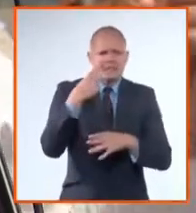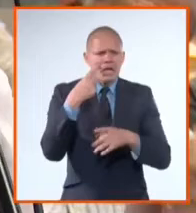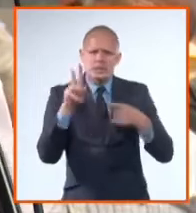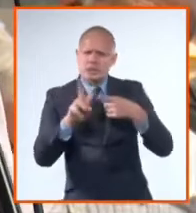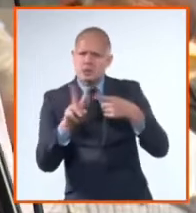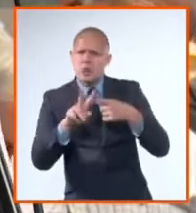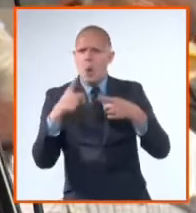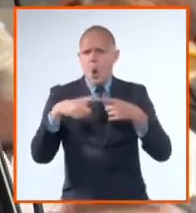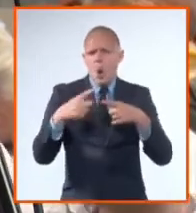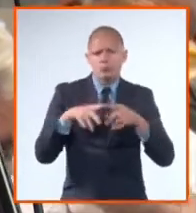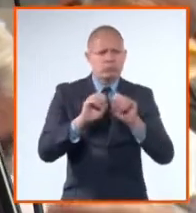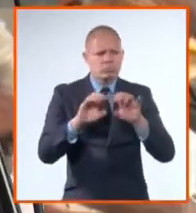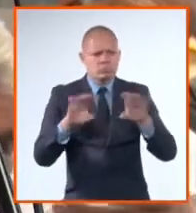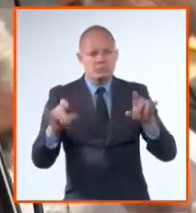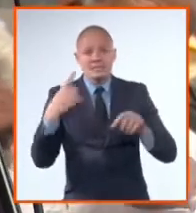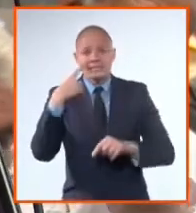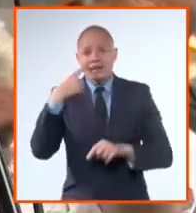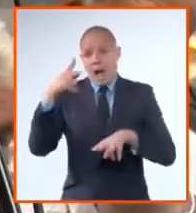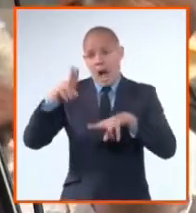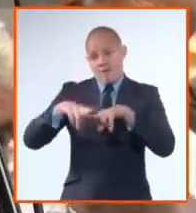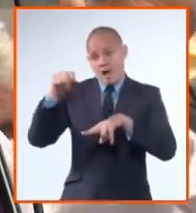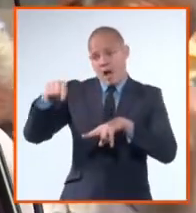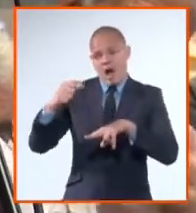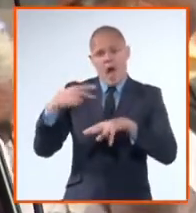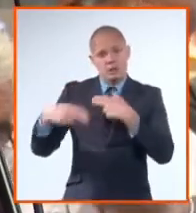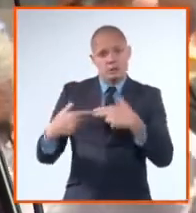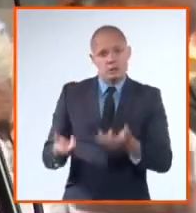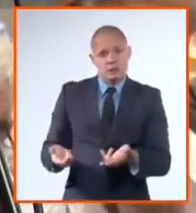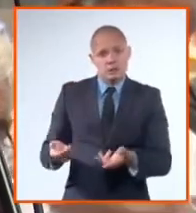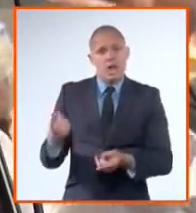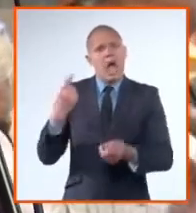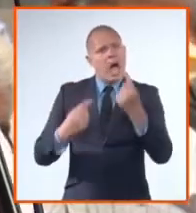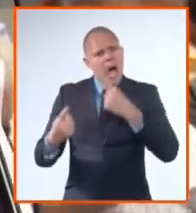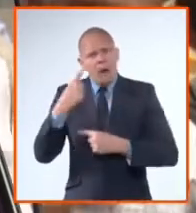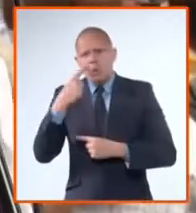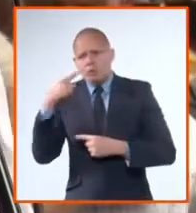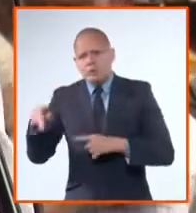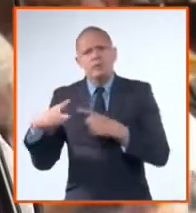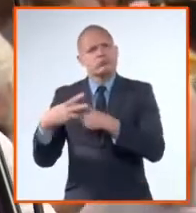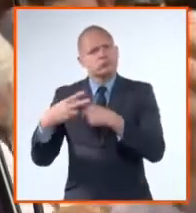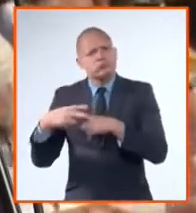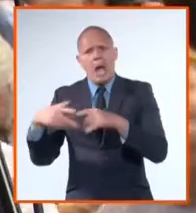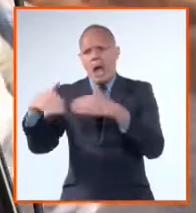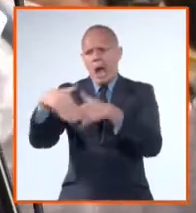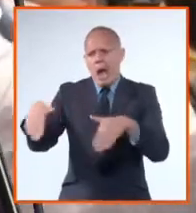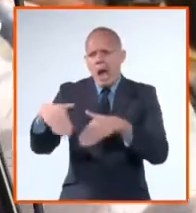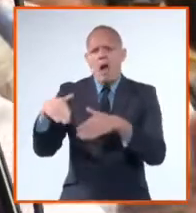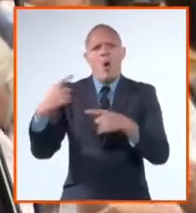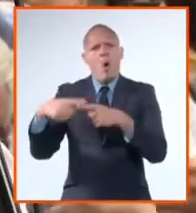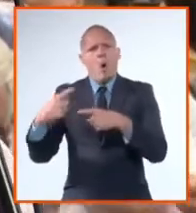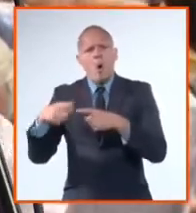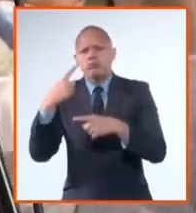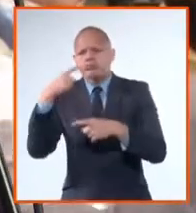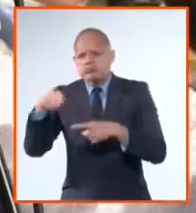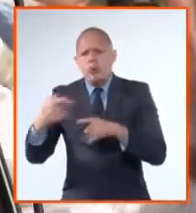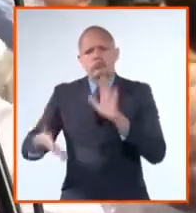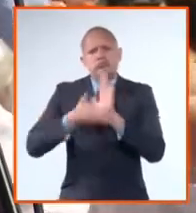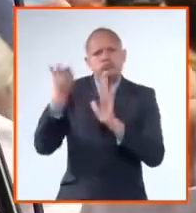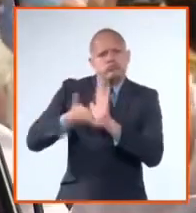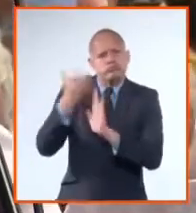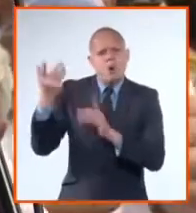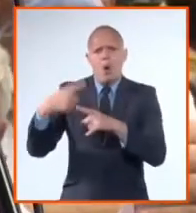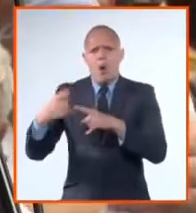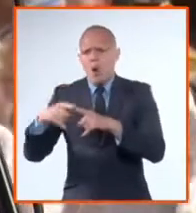ha realizado en la capital, vinculada como con sentido de responsabilidad social, nuestras empresas,